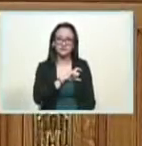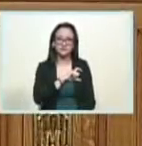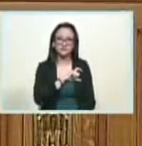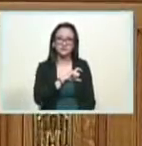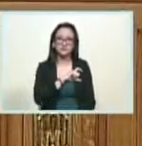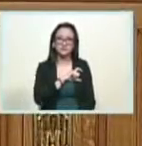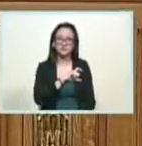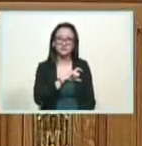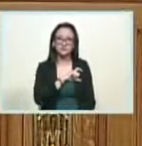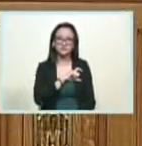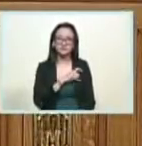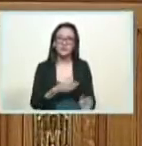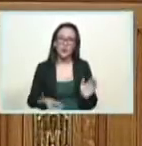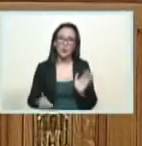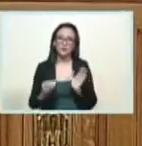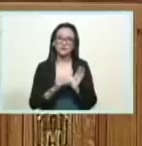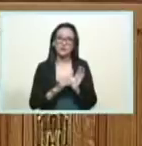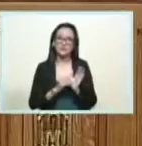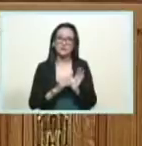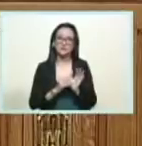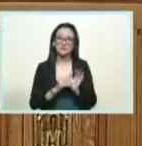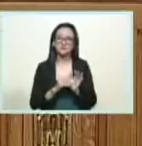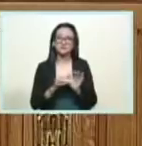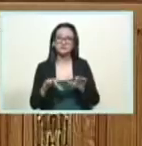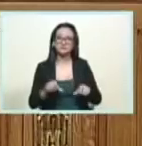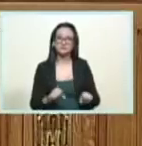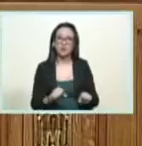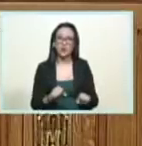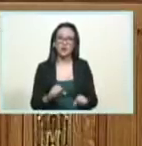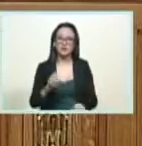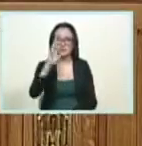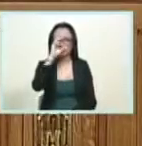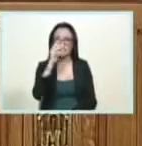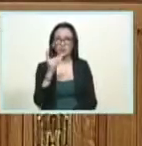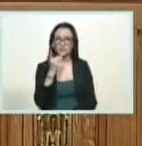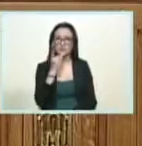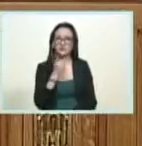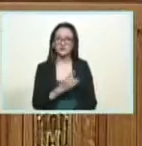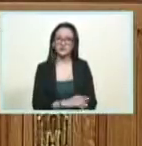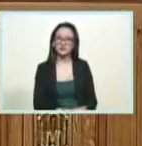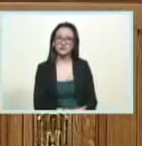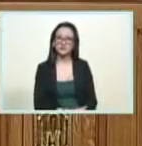Zapatero, volvimos a instalar en República Dominicana.